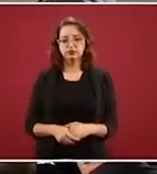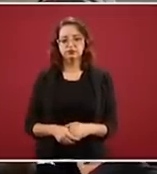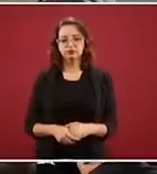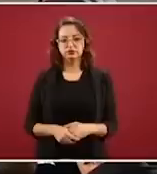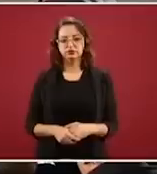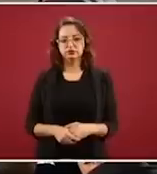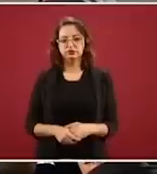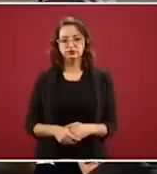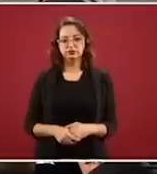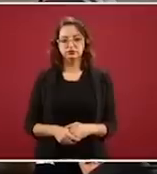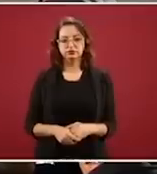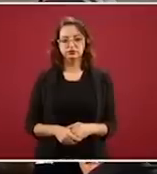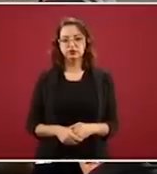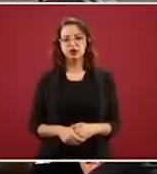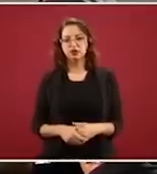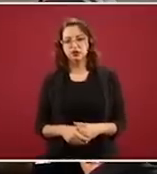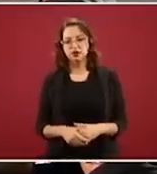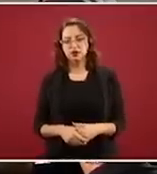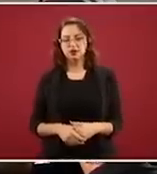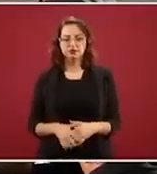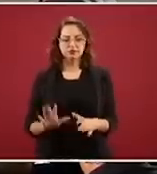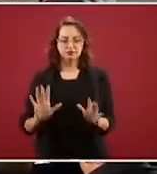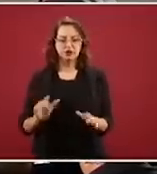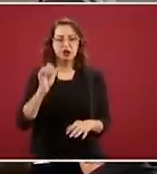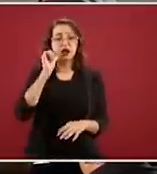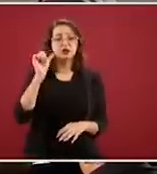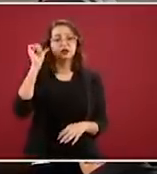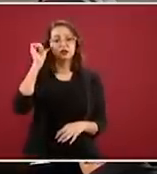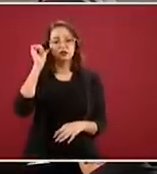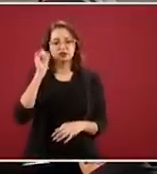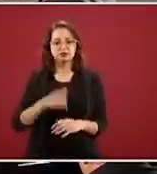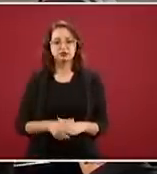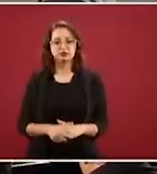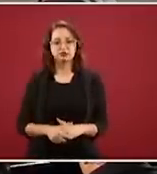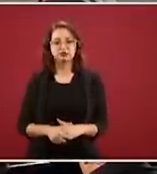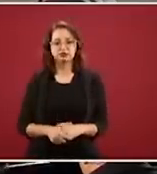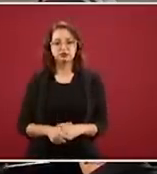Pero bueno, también podría ser, pero el de ayer.